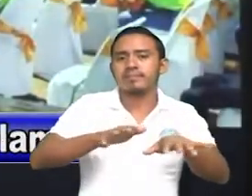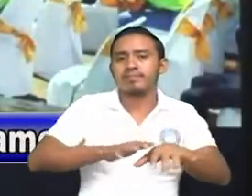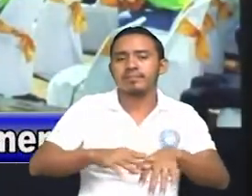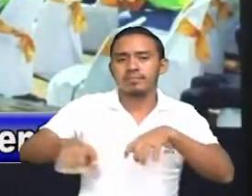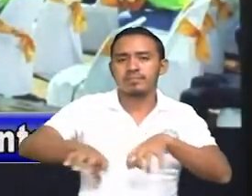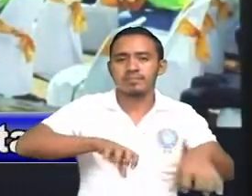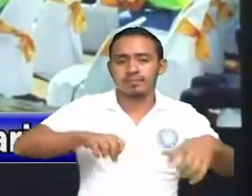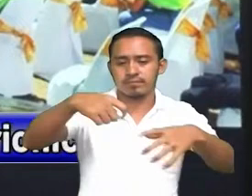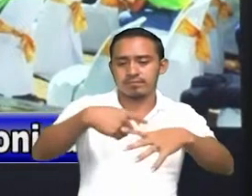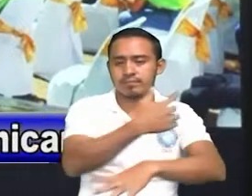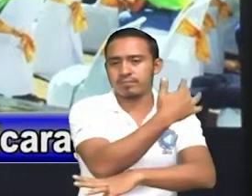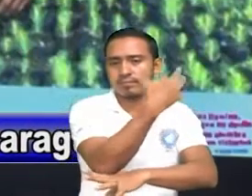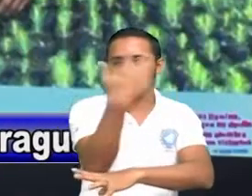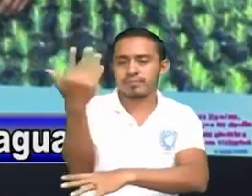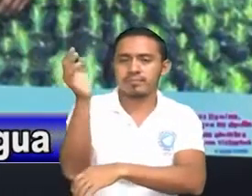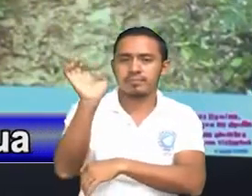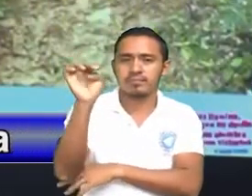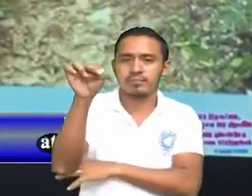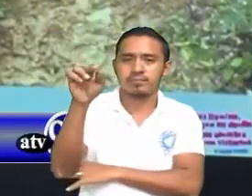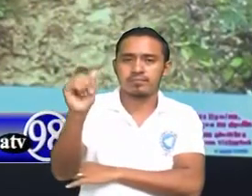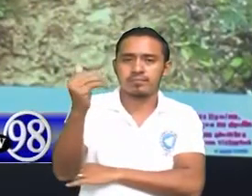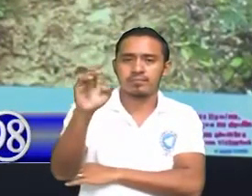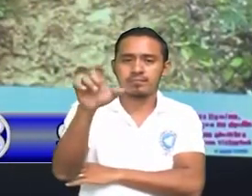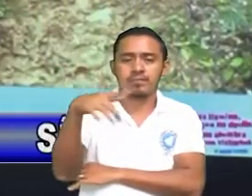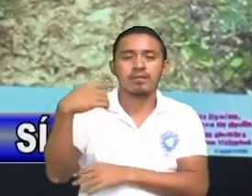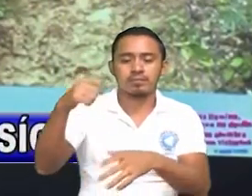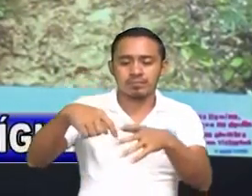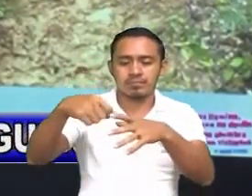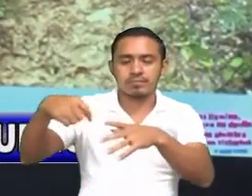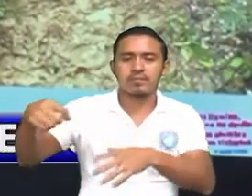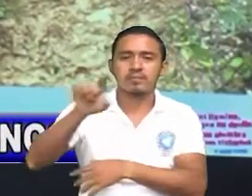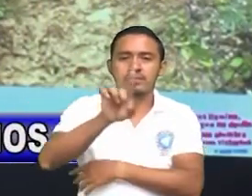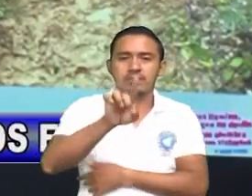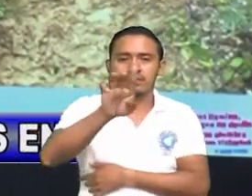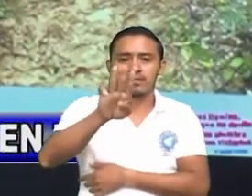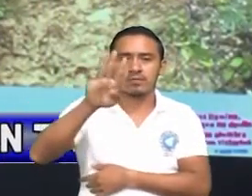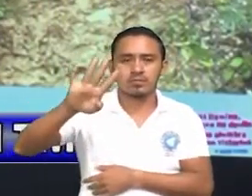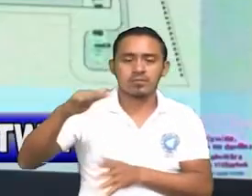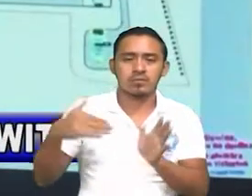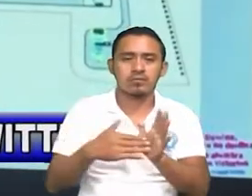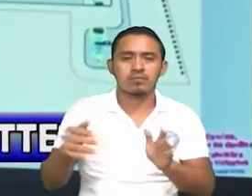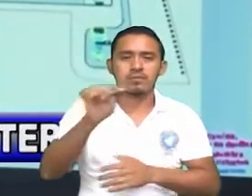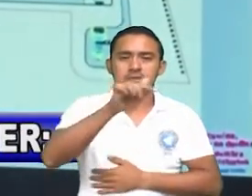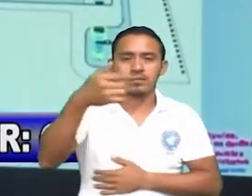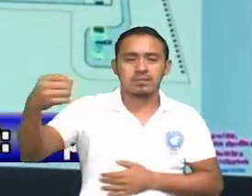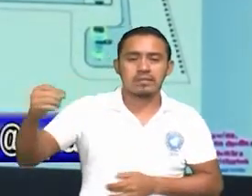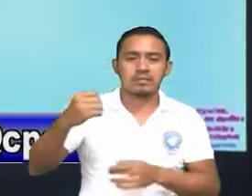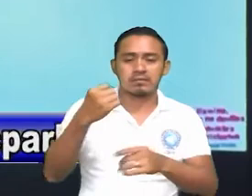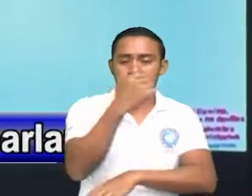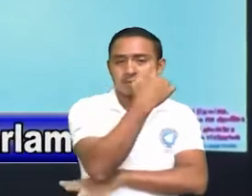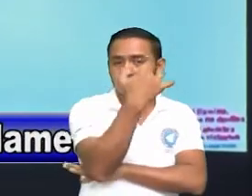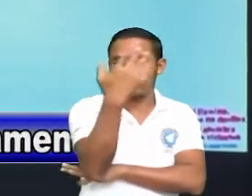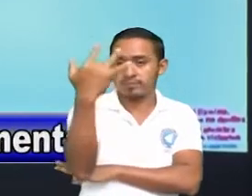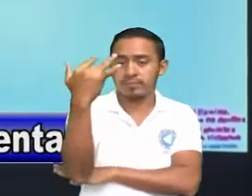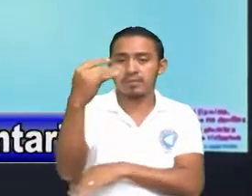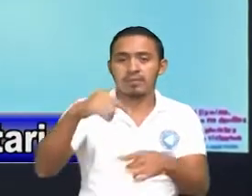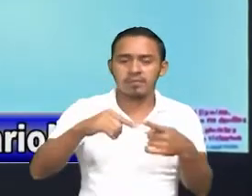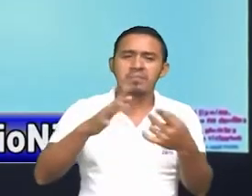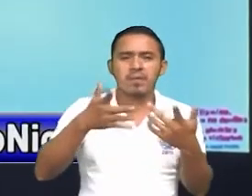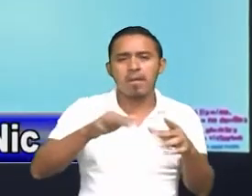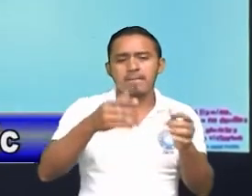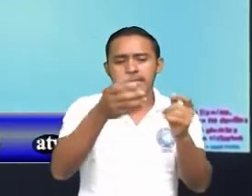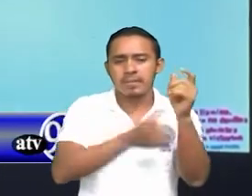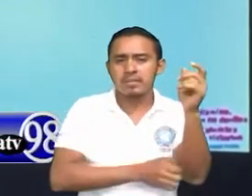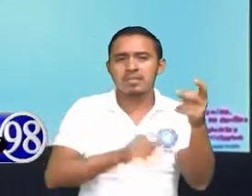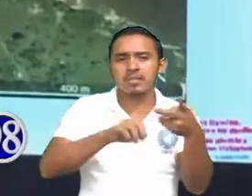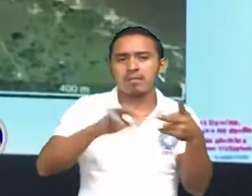jornadas de reforestación de ENACAL, se ha logrado la plantación de 134.700 plantas de uso maderable y frutales. Con